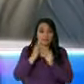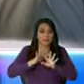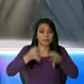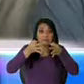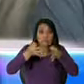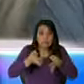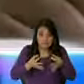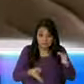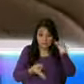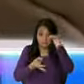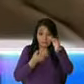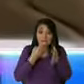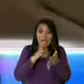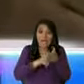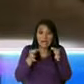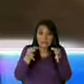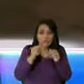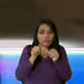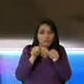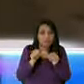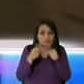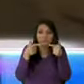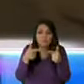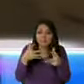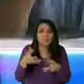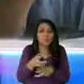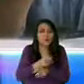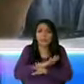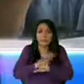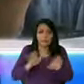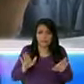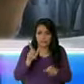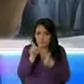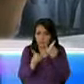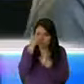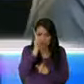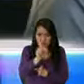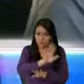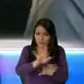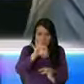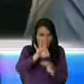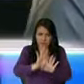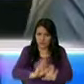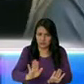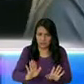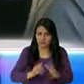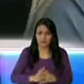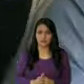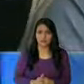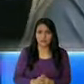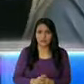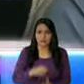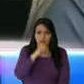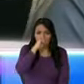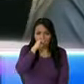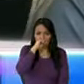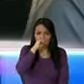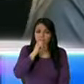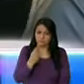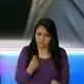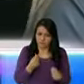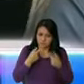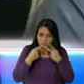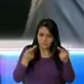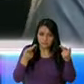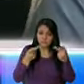con ese documento es que continuarán con la seguridad y vigilancia de la voluntad popular. Debemos recibir con prudencia y con